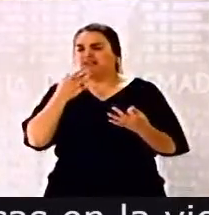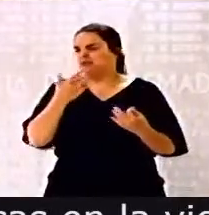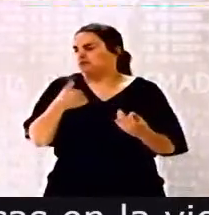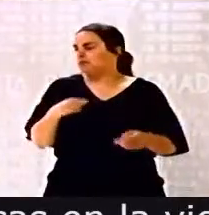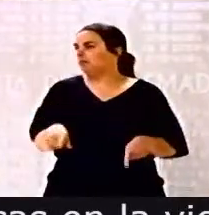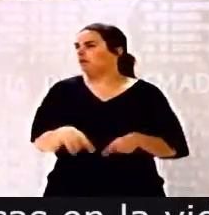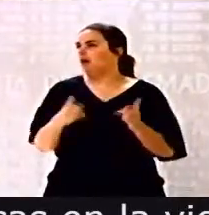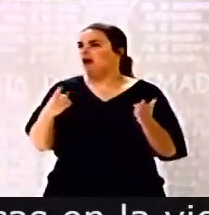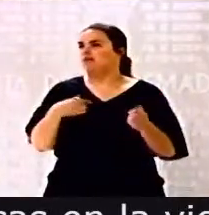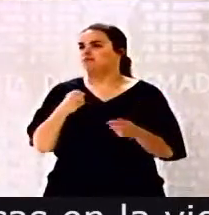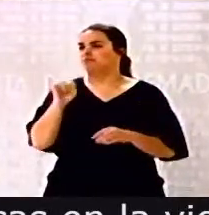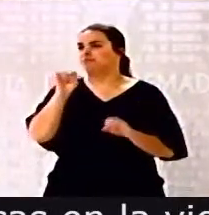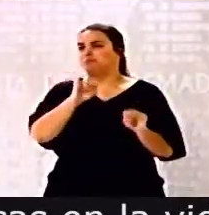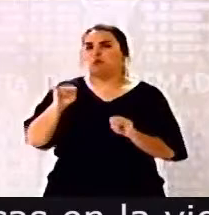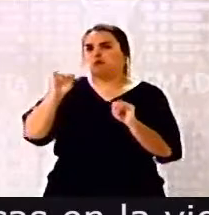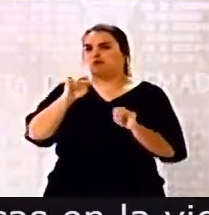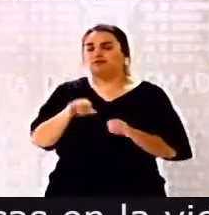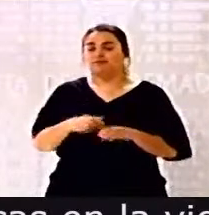nada.